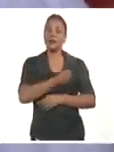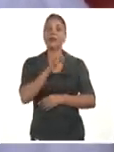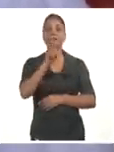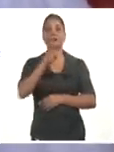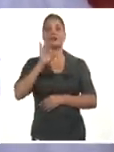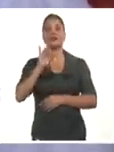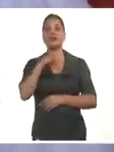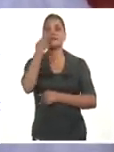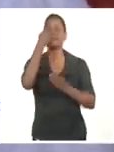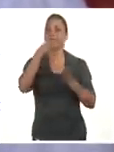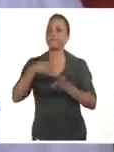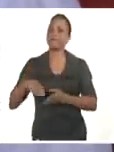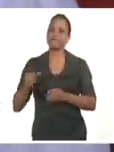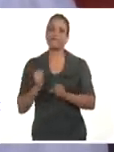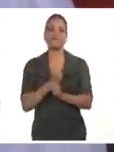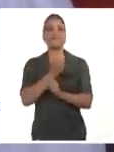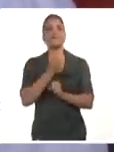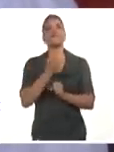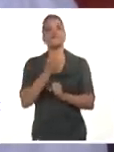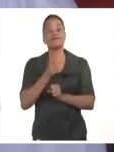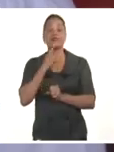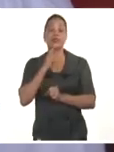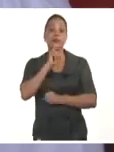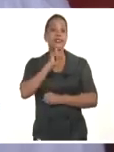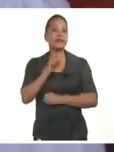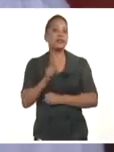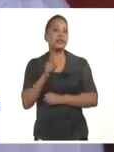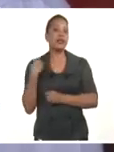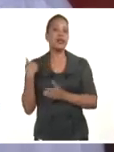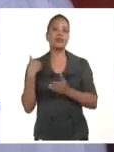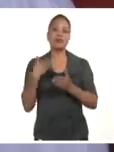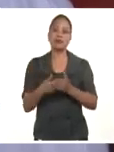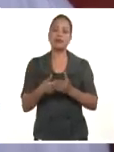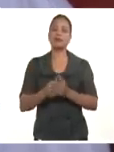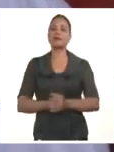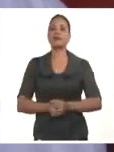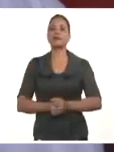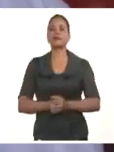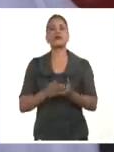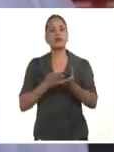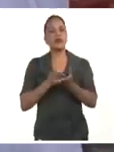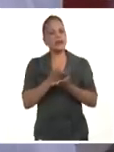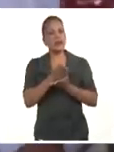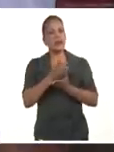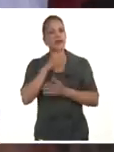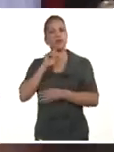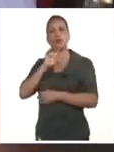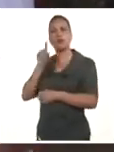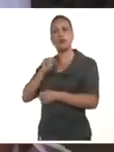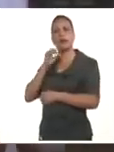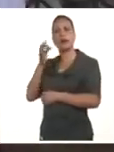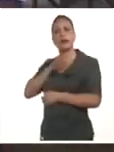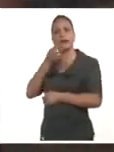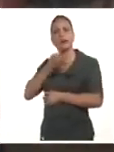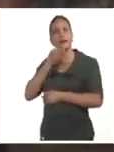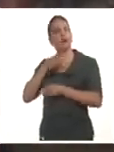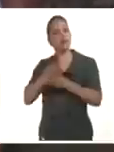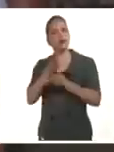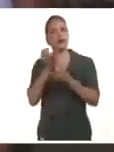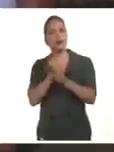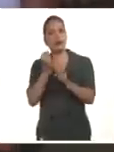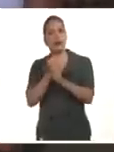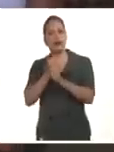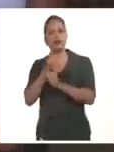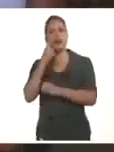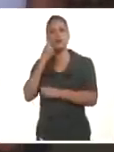27 fallecidos, que realmente es lo más costoso que ha tenido este incidente. Han continuado, decía hace unos minutos, en las labores. Acá hemos visto que